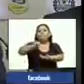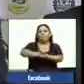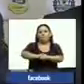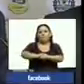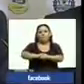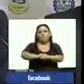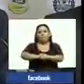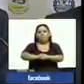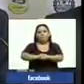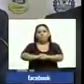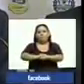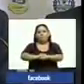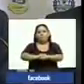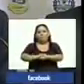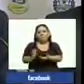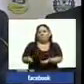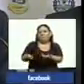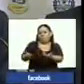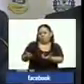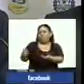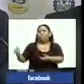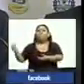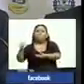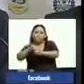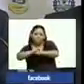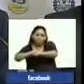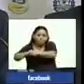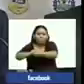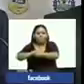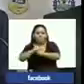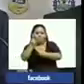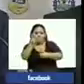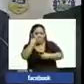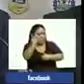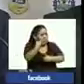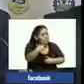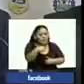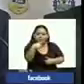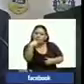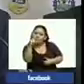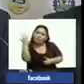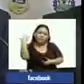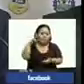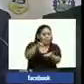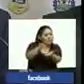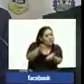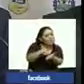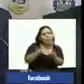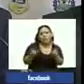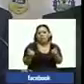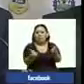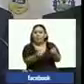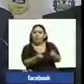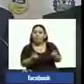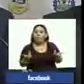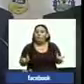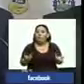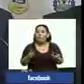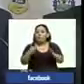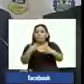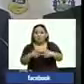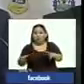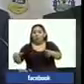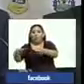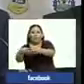que nos acompañará en el esfuerzo para perseguir a quienes se han lucrado y beneficiado con lujos, mientras la gran